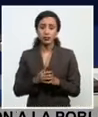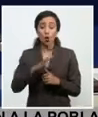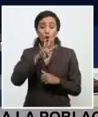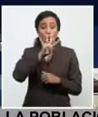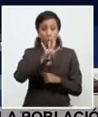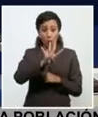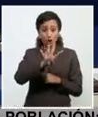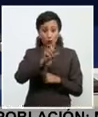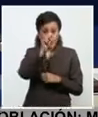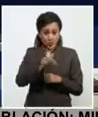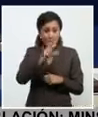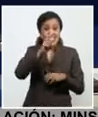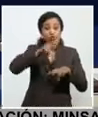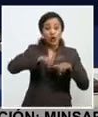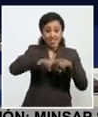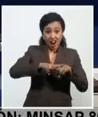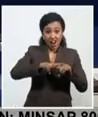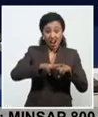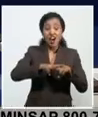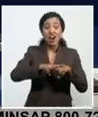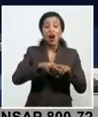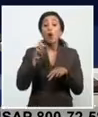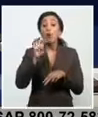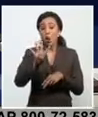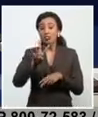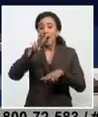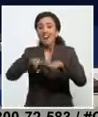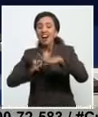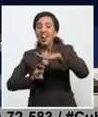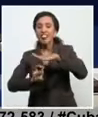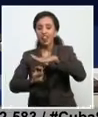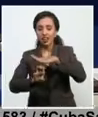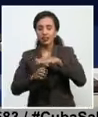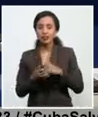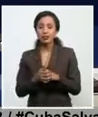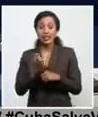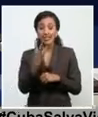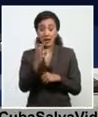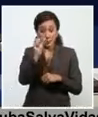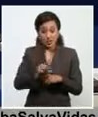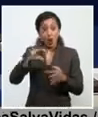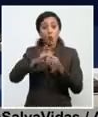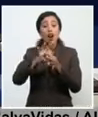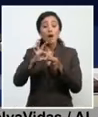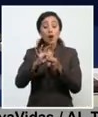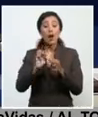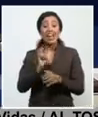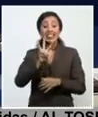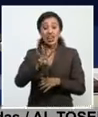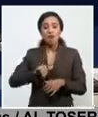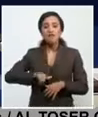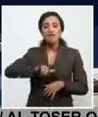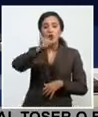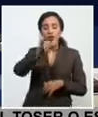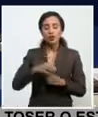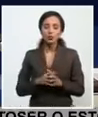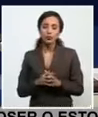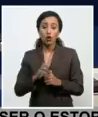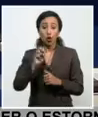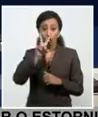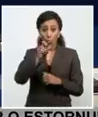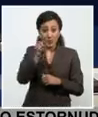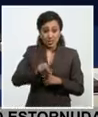4 casos en Centro Habana y 4 en Habana del Este, 3 casos en Guanabacoa y 3 en Boyero, 2 casos